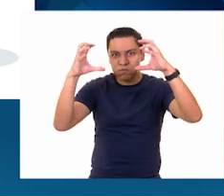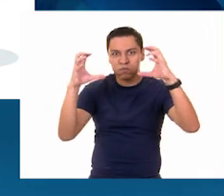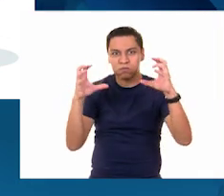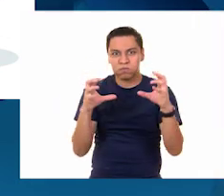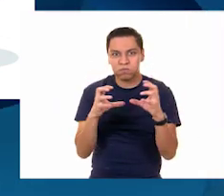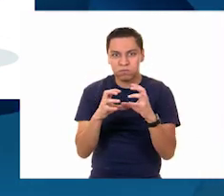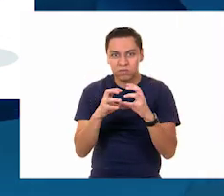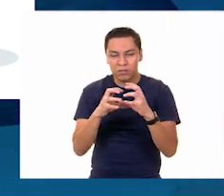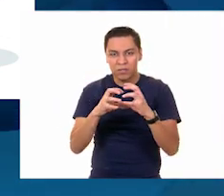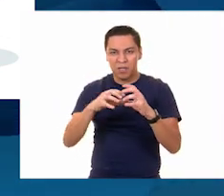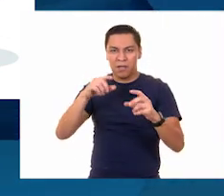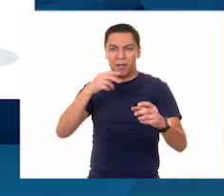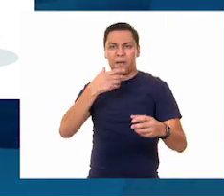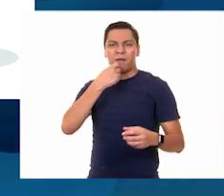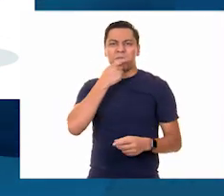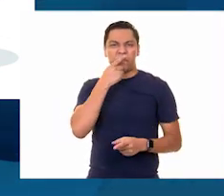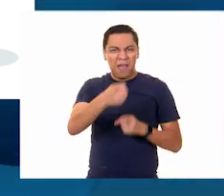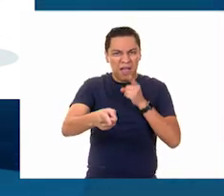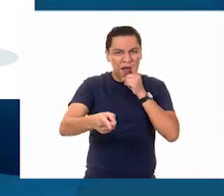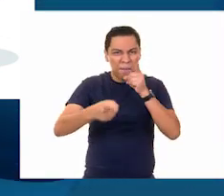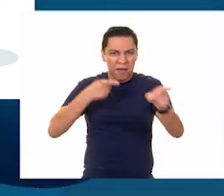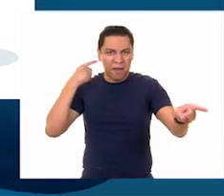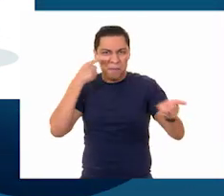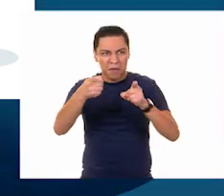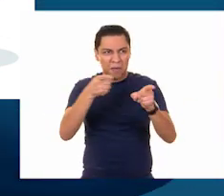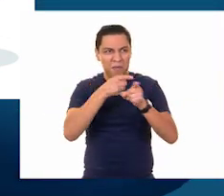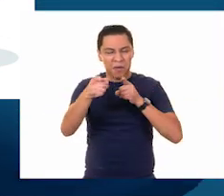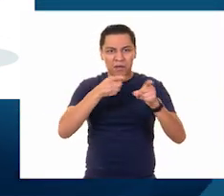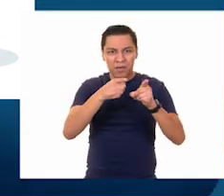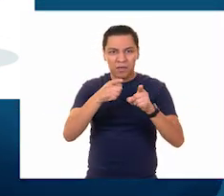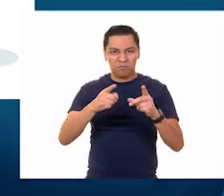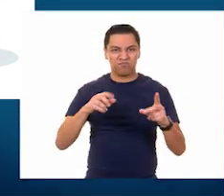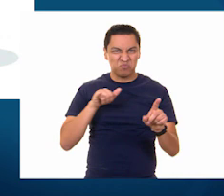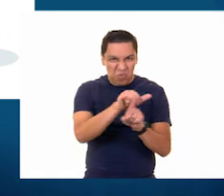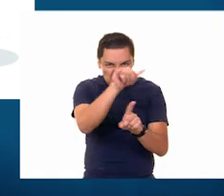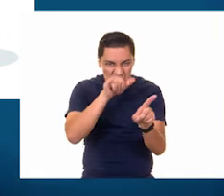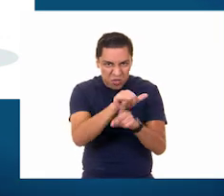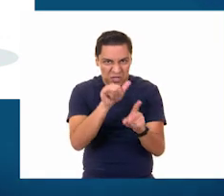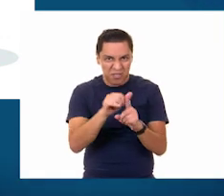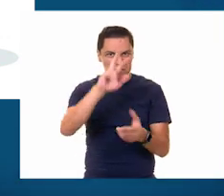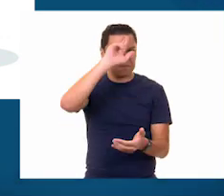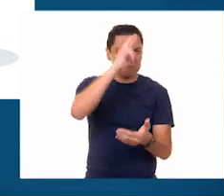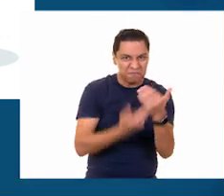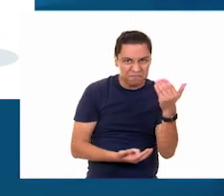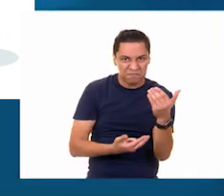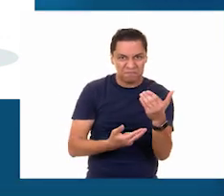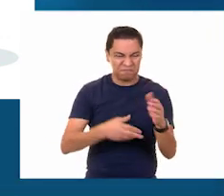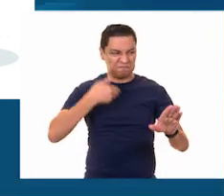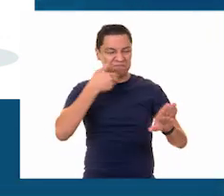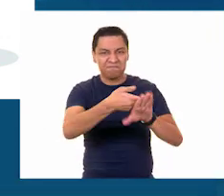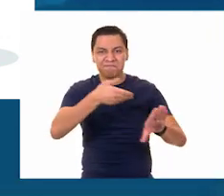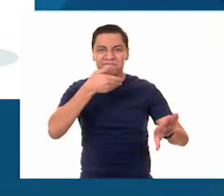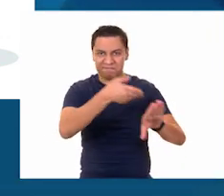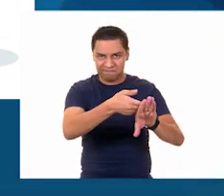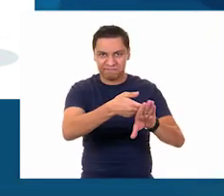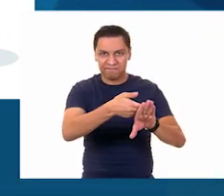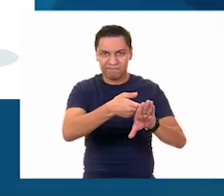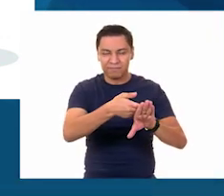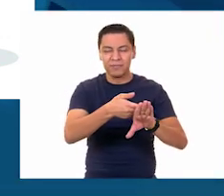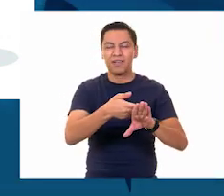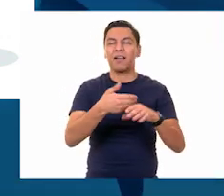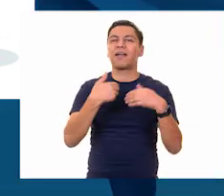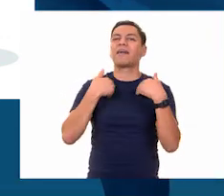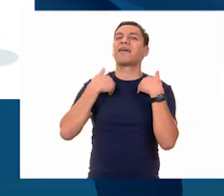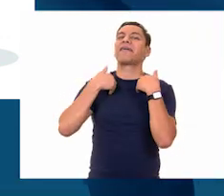que rebotan las palabras bullying, violencia, golpes y maltrato. Esto sugiere que el programa